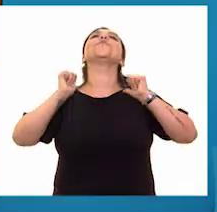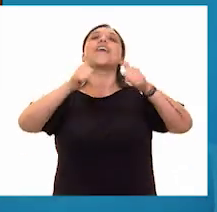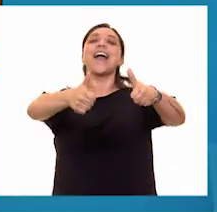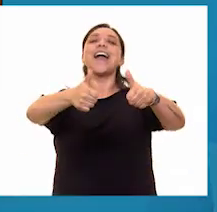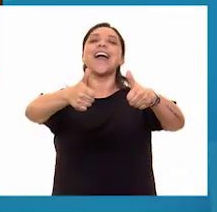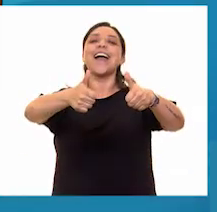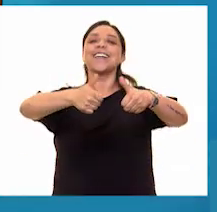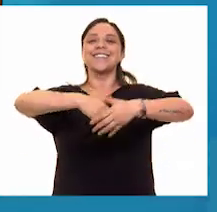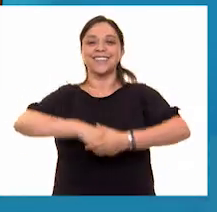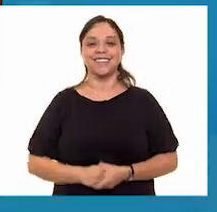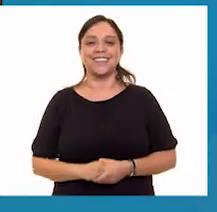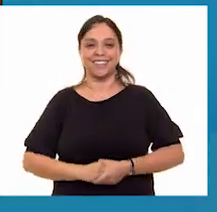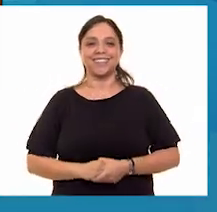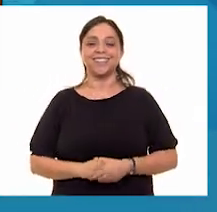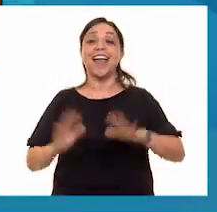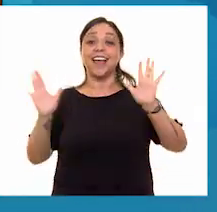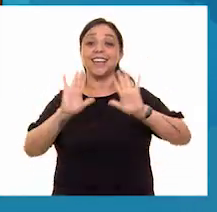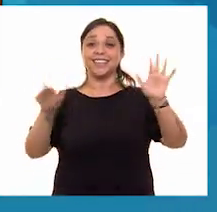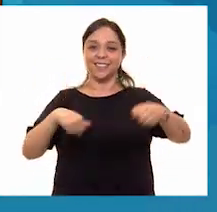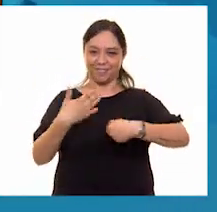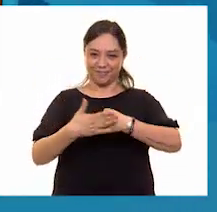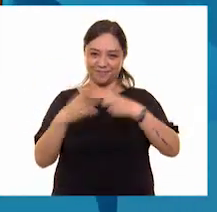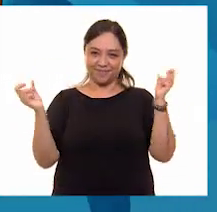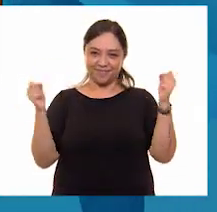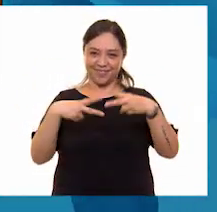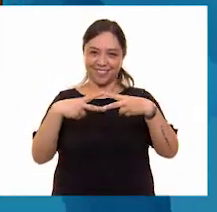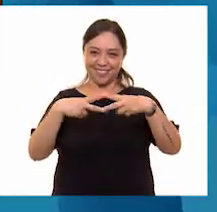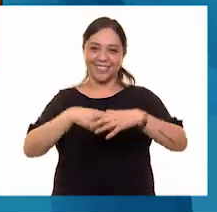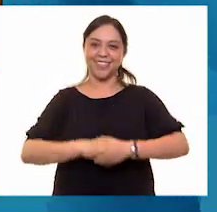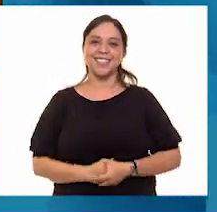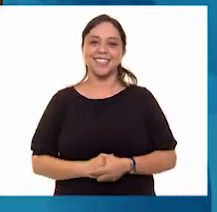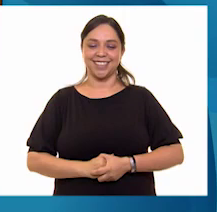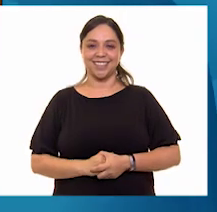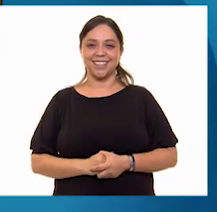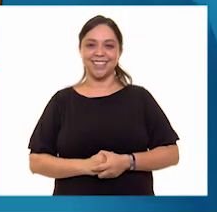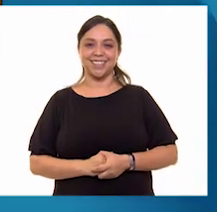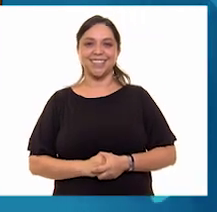¡Muy bien! ¡Nos vemos pronto!